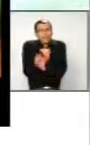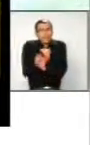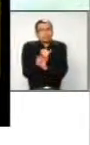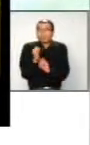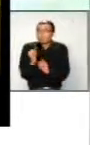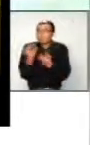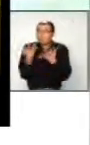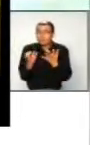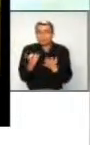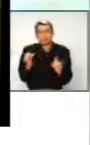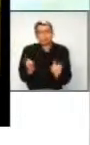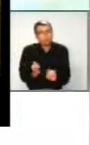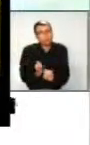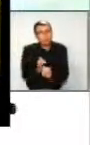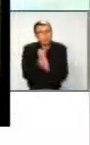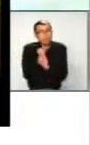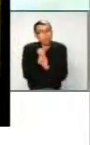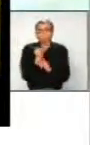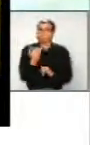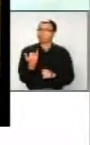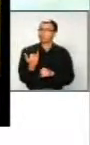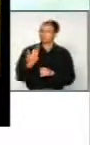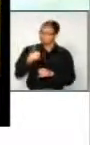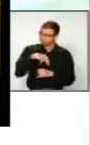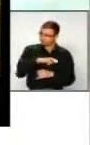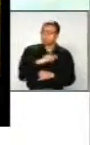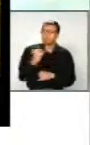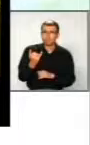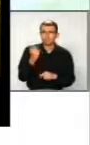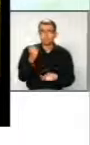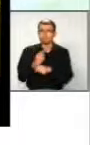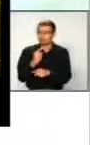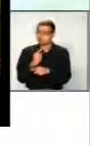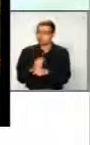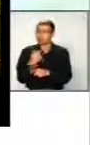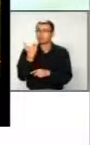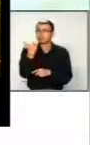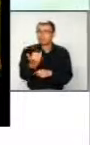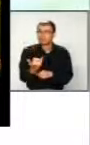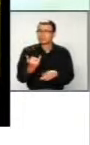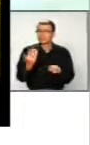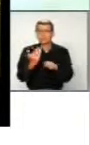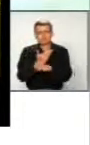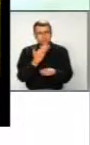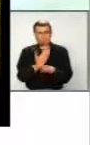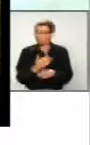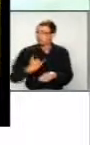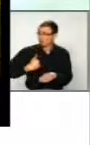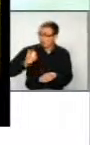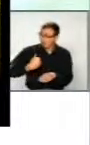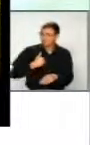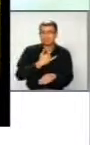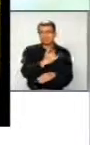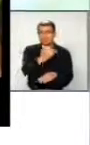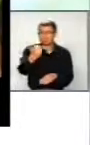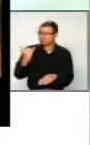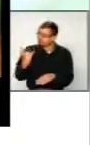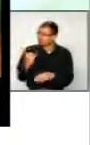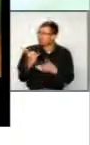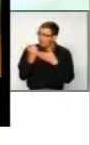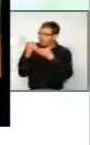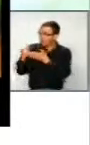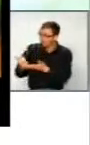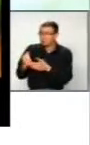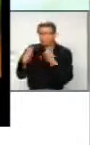deber social decirlo desde los medios. ¿Sí están generando los medios ese efecto tan perverso en las jóvenes? Mire, lo que pasa